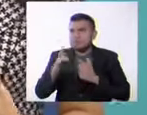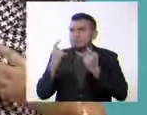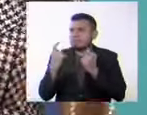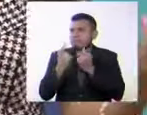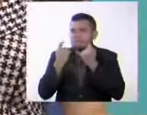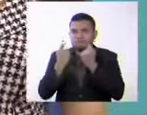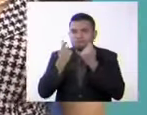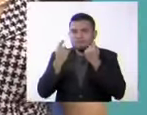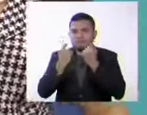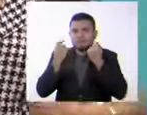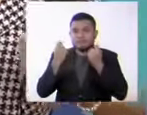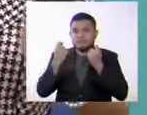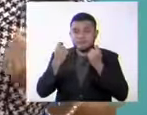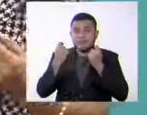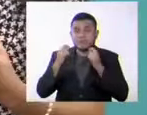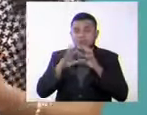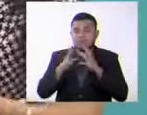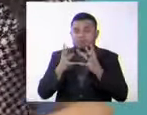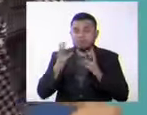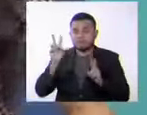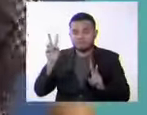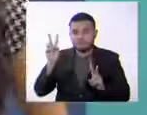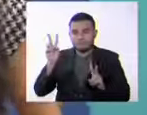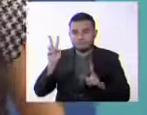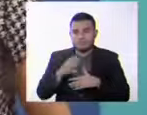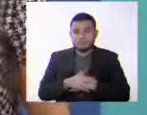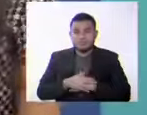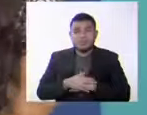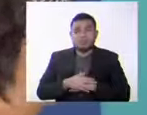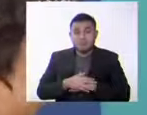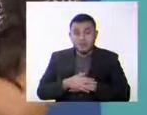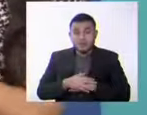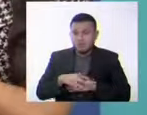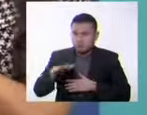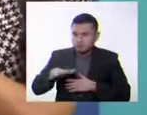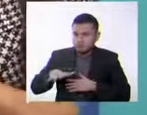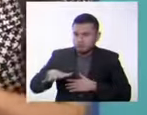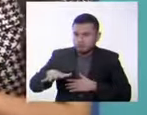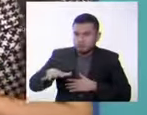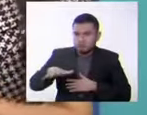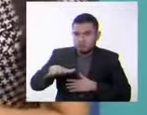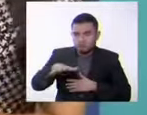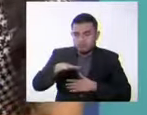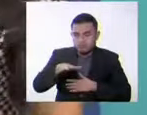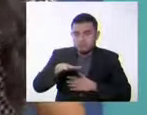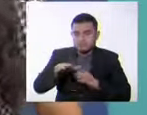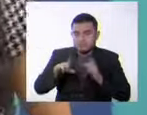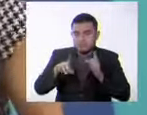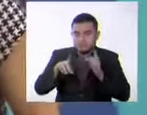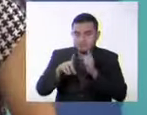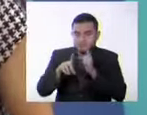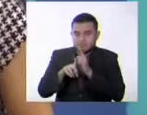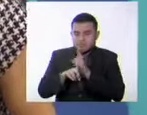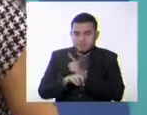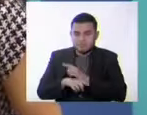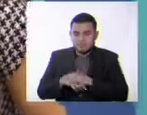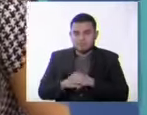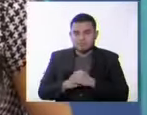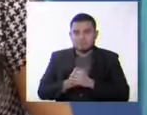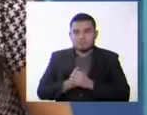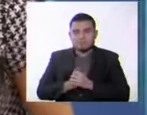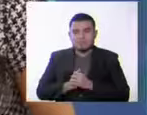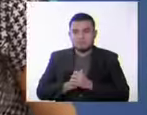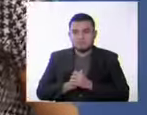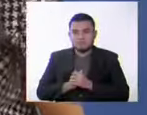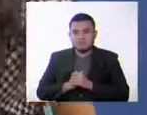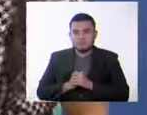patronales de Salvador del Mundo, pero sí, digamos, el espacio geográfico ha llevado una transformación. Por ejemplo,